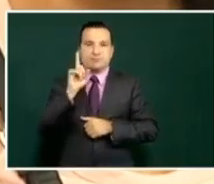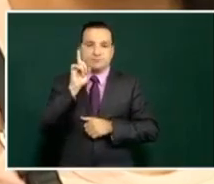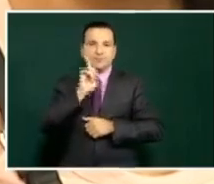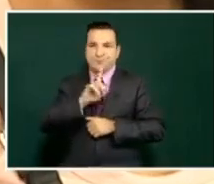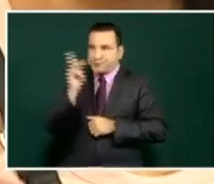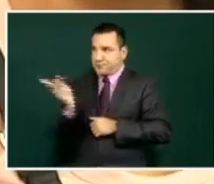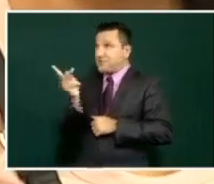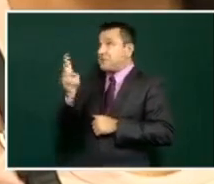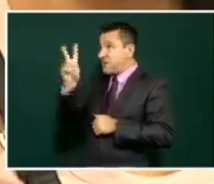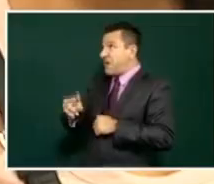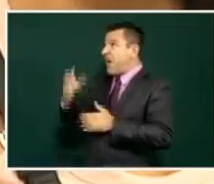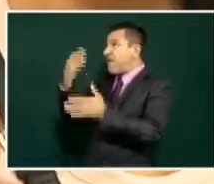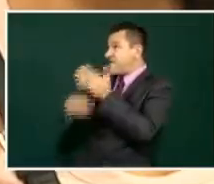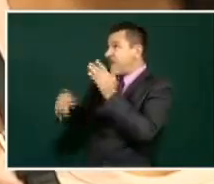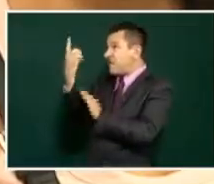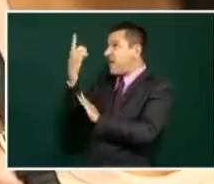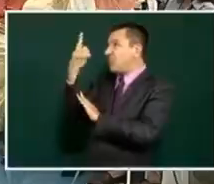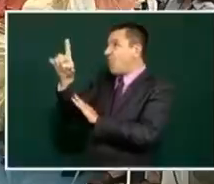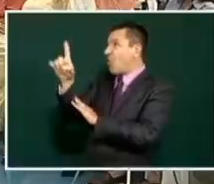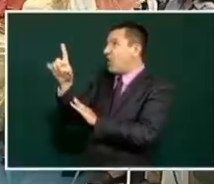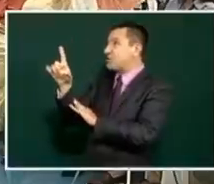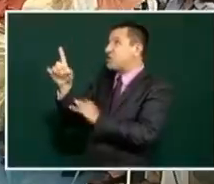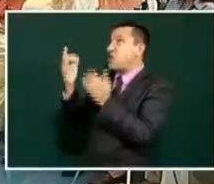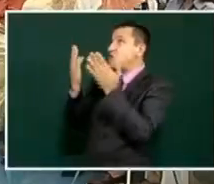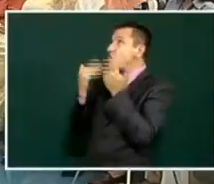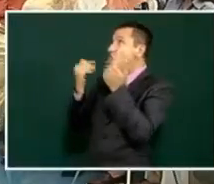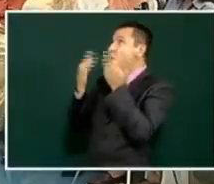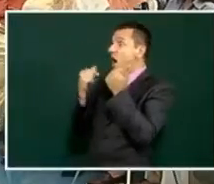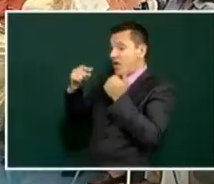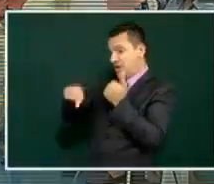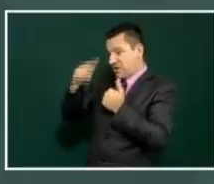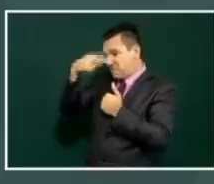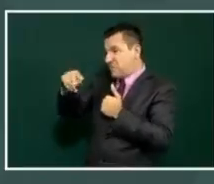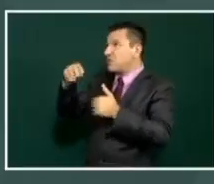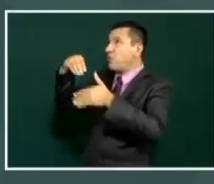país. Estaríamos mal, porque yo les digo,